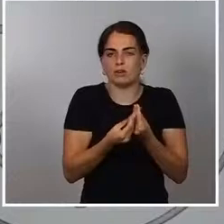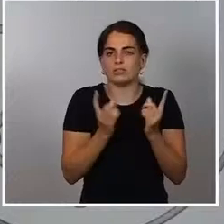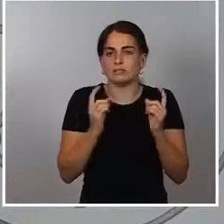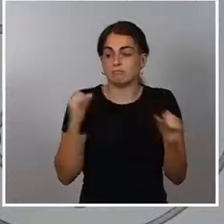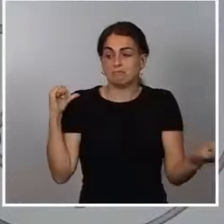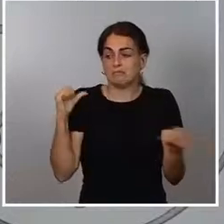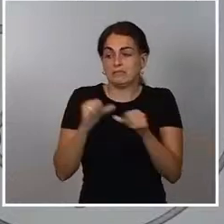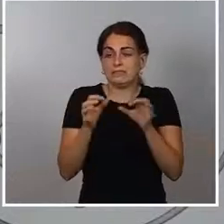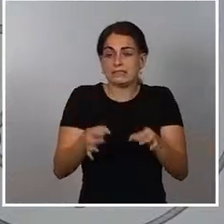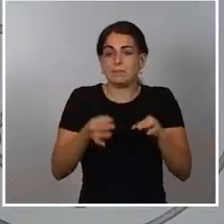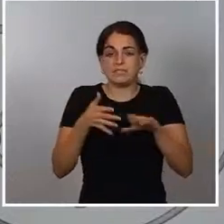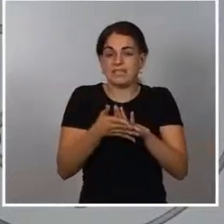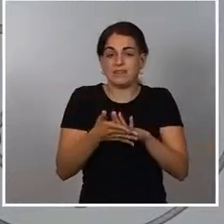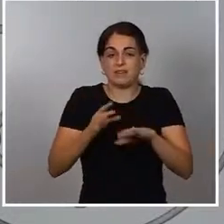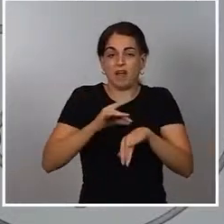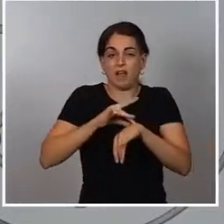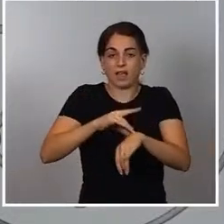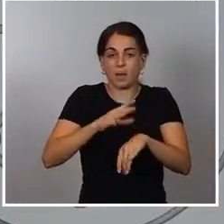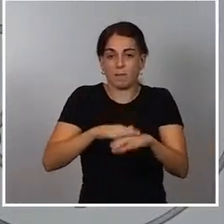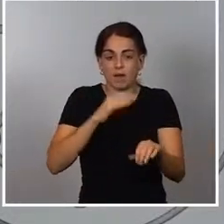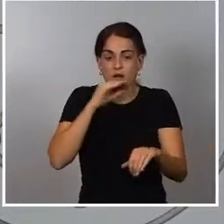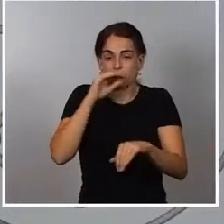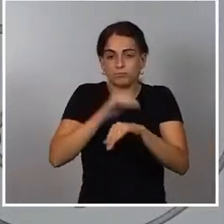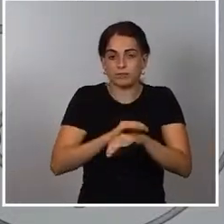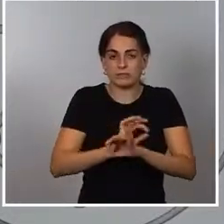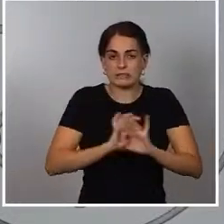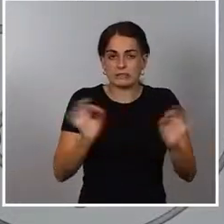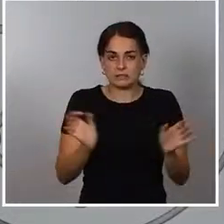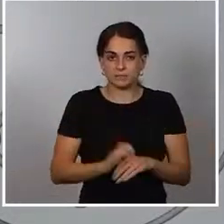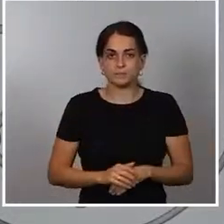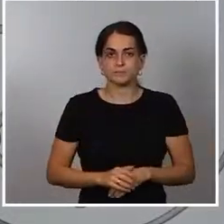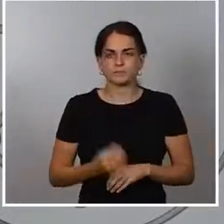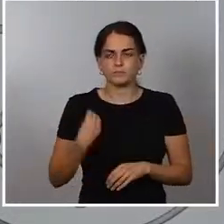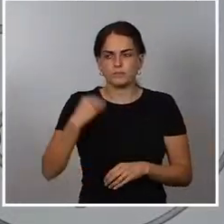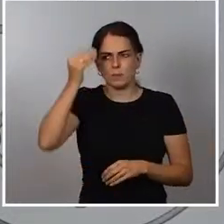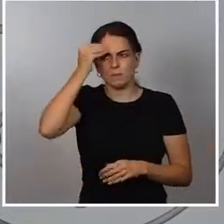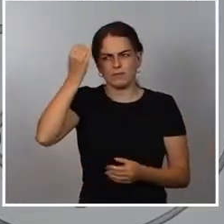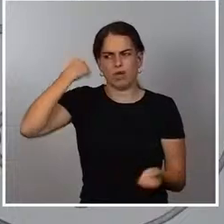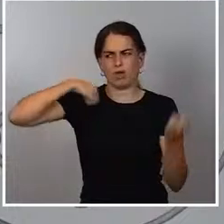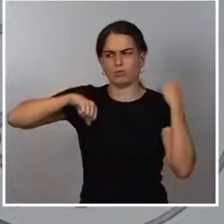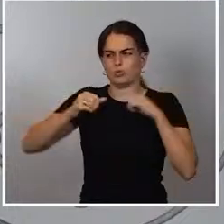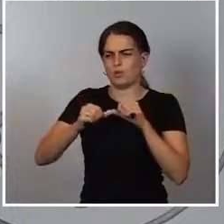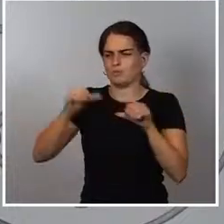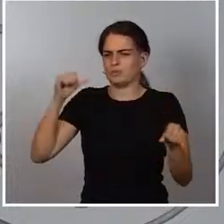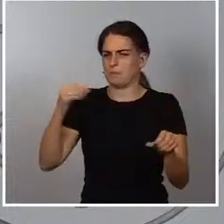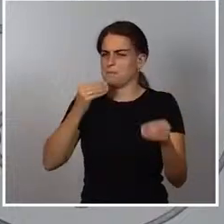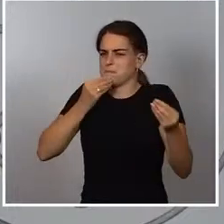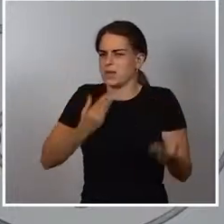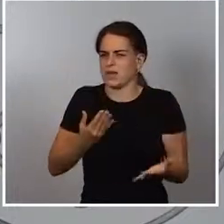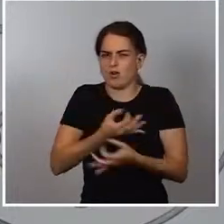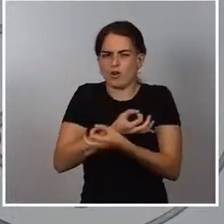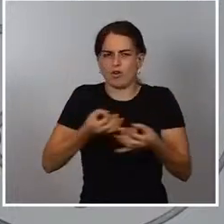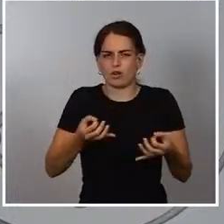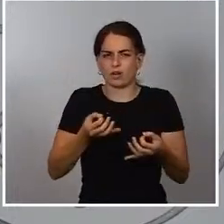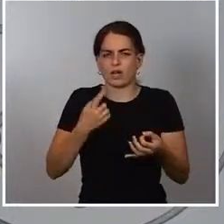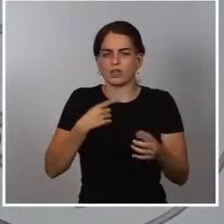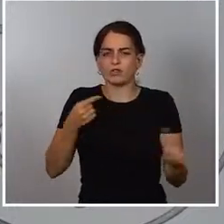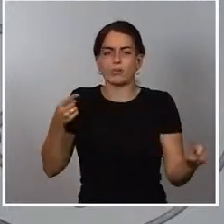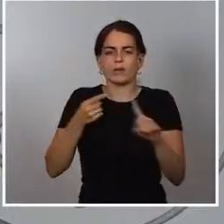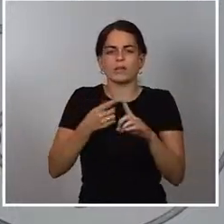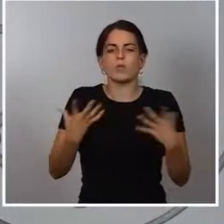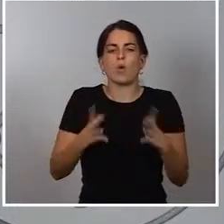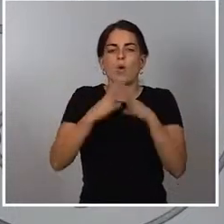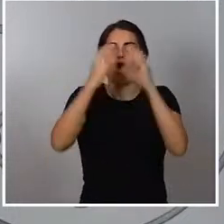una guía para seguirlo yo creo que actuamos actuamos bien actuó correctamente buscando el consenso que me parece tremendamente importante